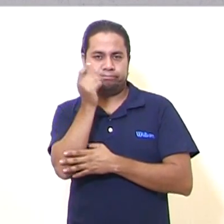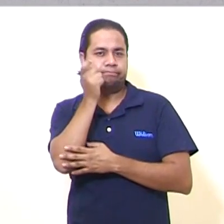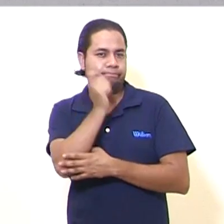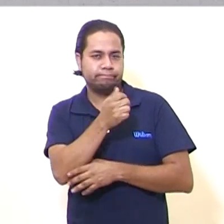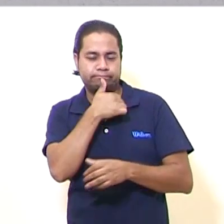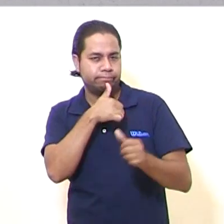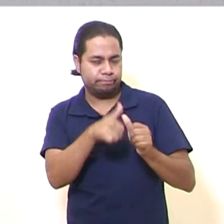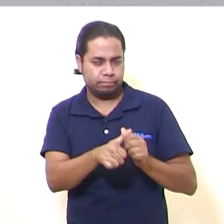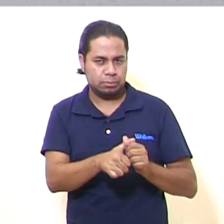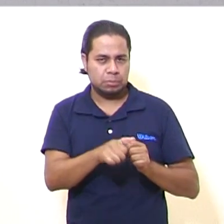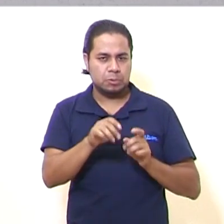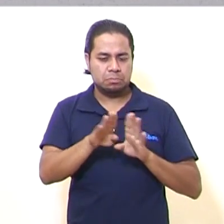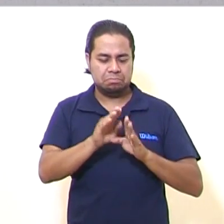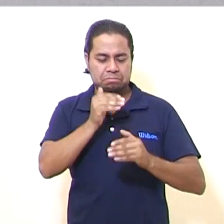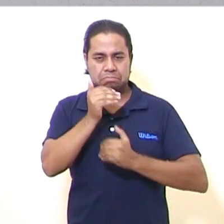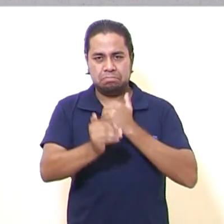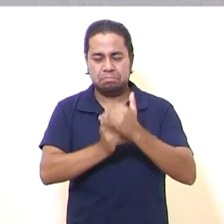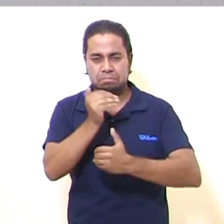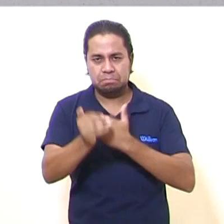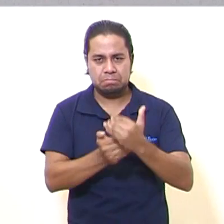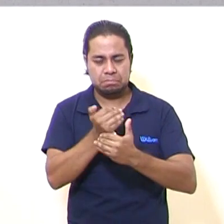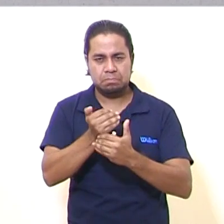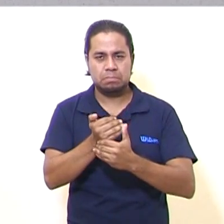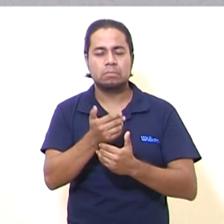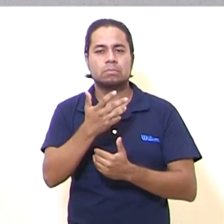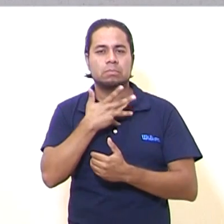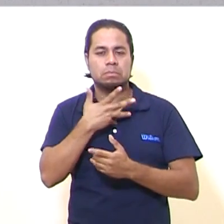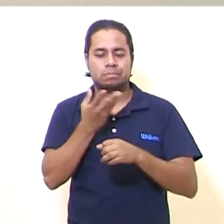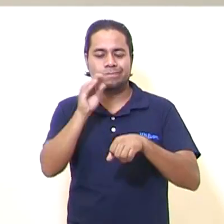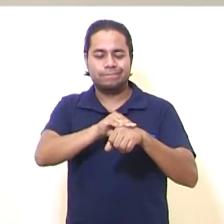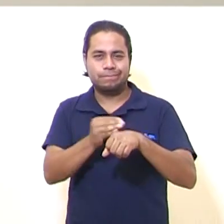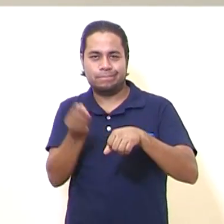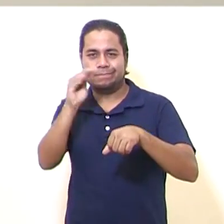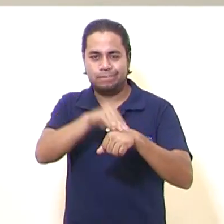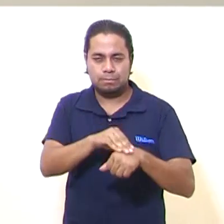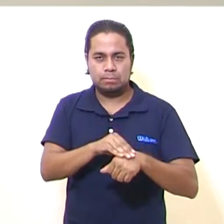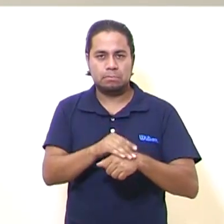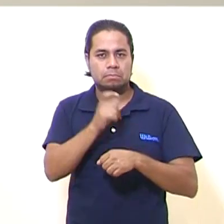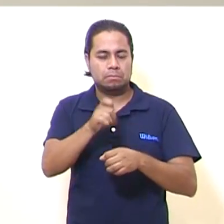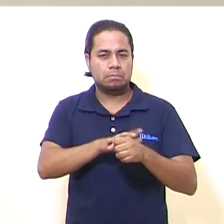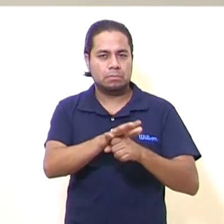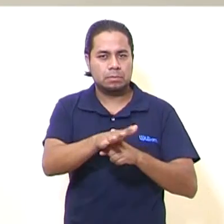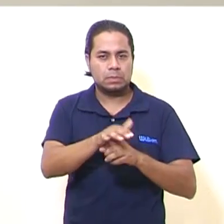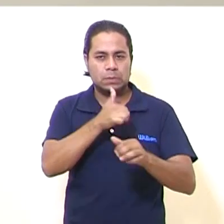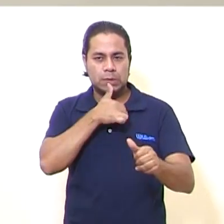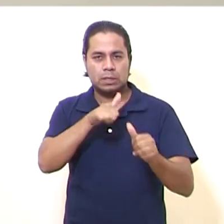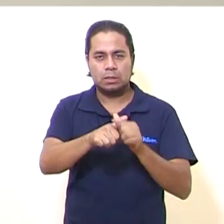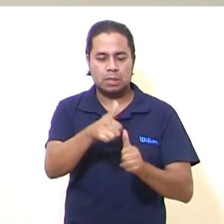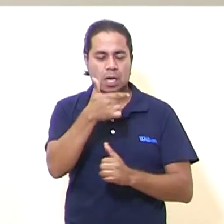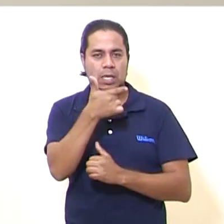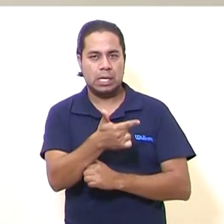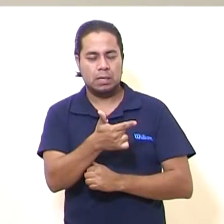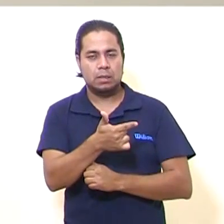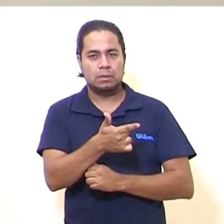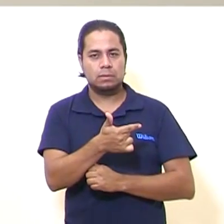ellas, y con el paso del tiempo las fueron añadiendo, que son la letra G